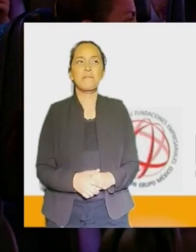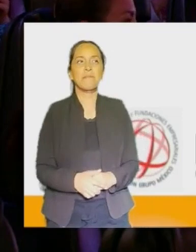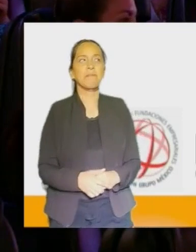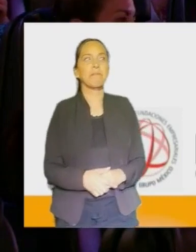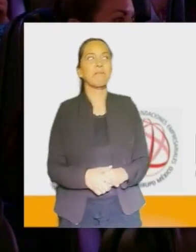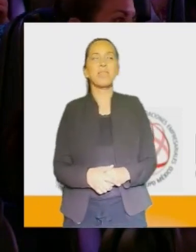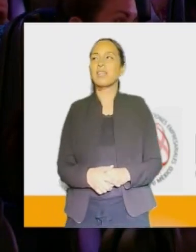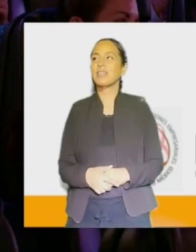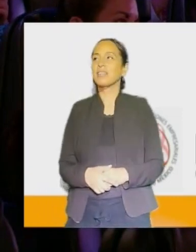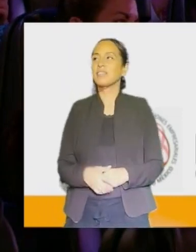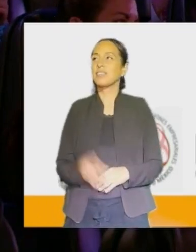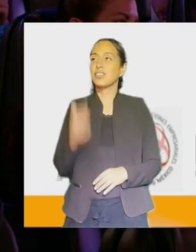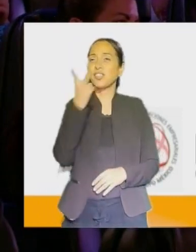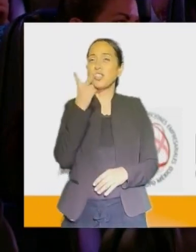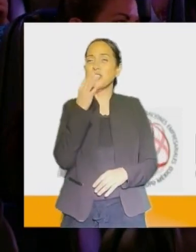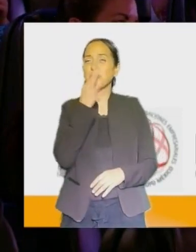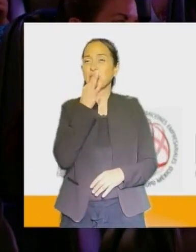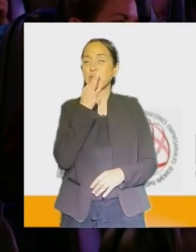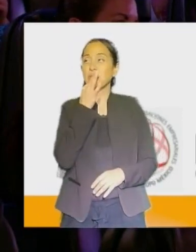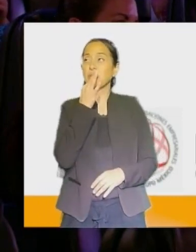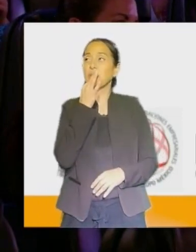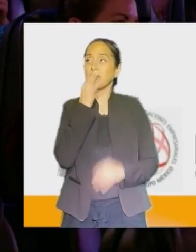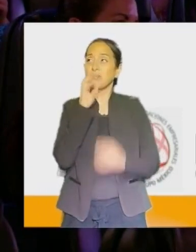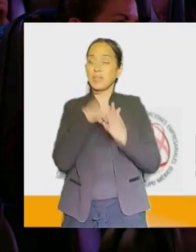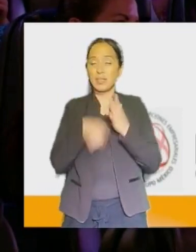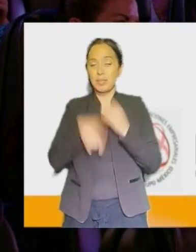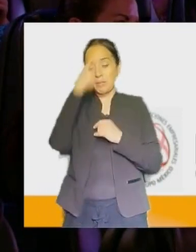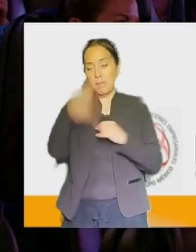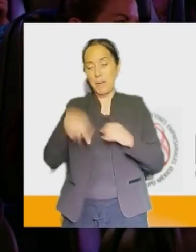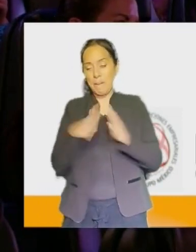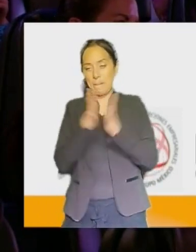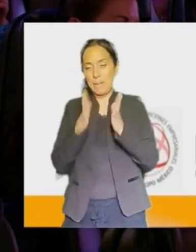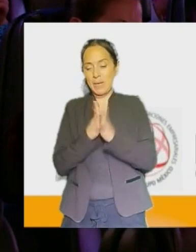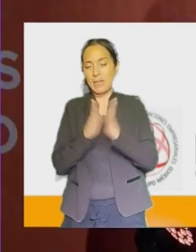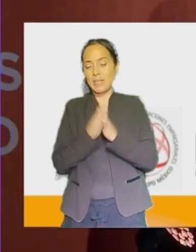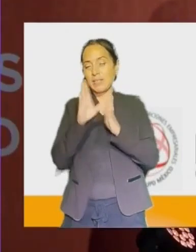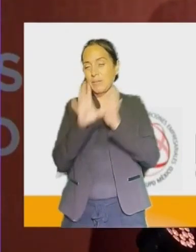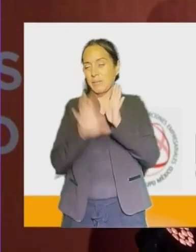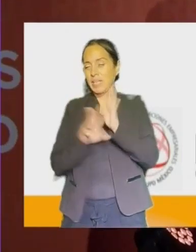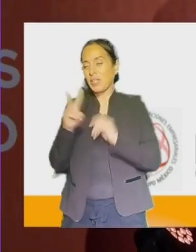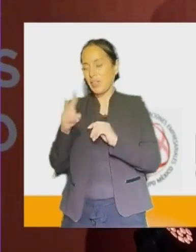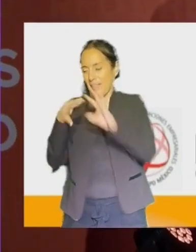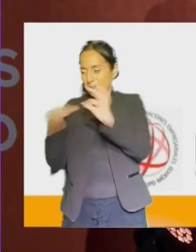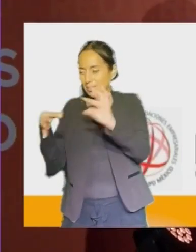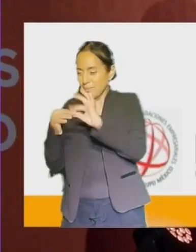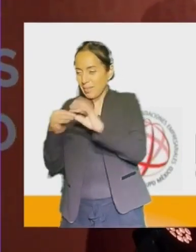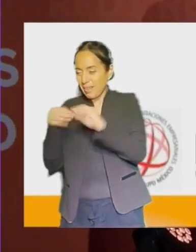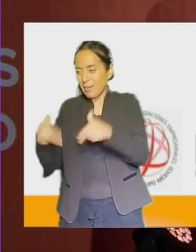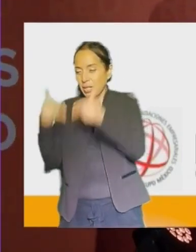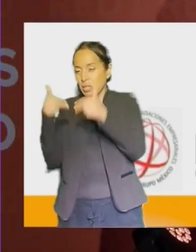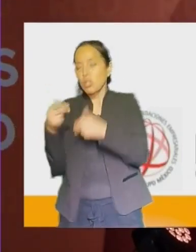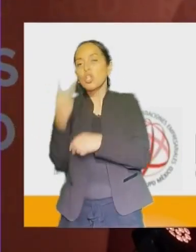Oigan, los 2 minutos no fueron al azar. De hecho, por ejemplo, para participar a la convocatoria de pitchers, tenías que mandar un video de